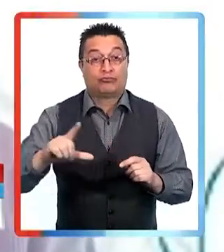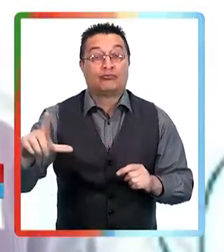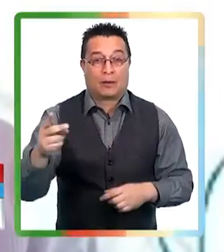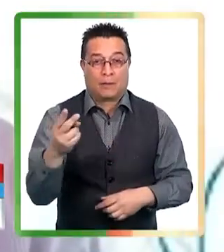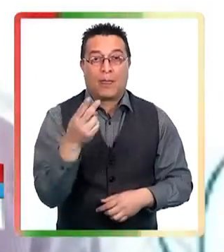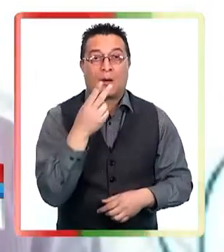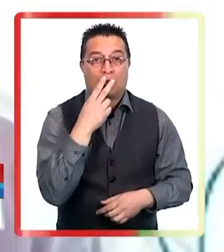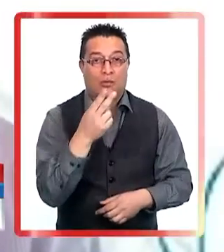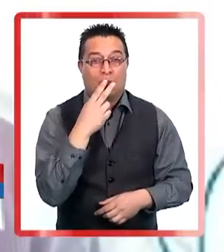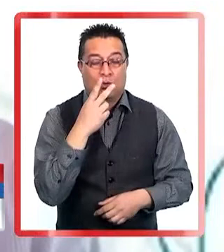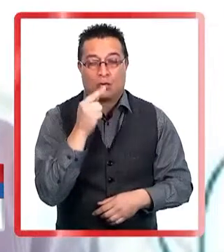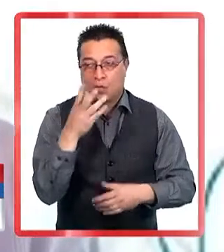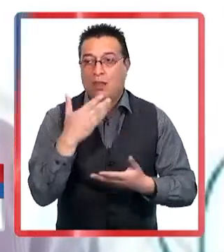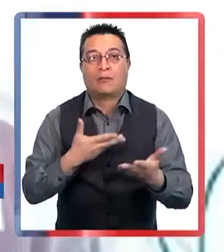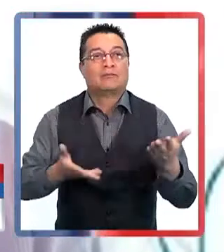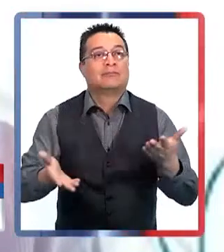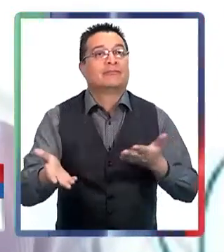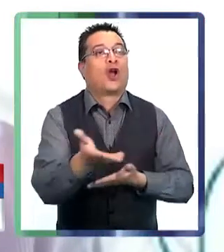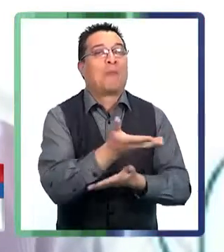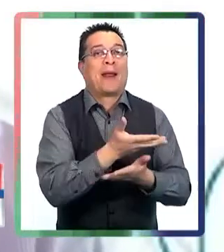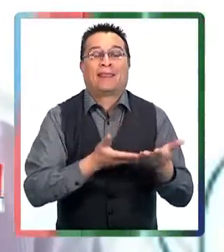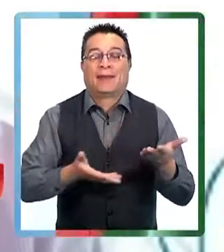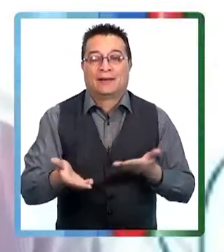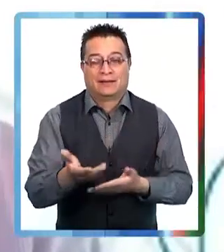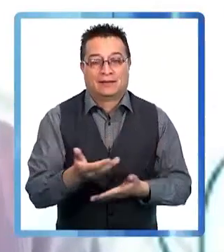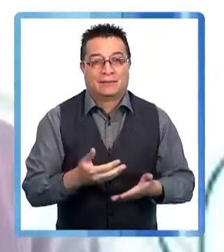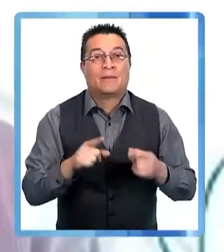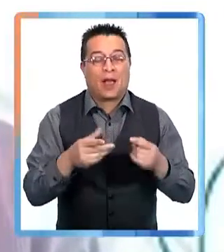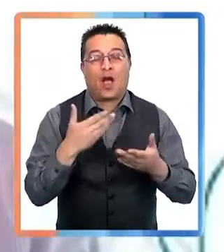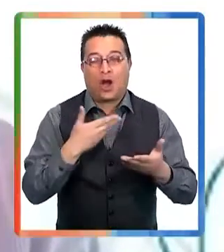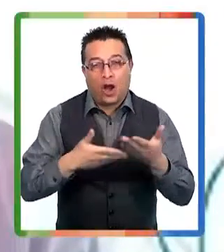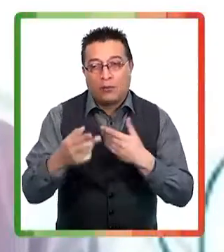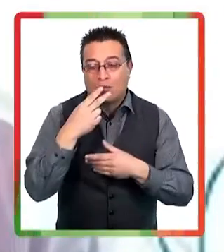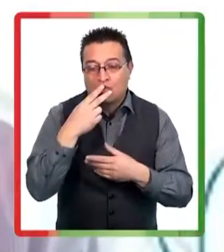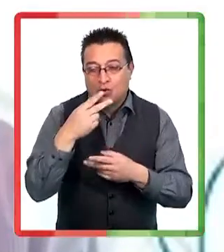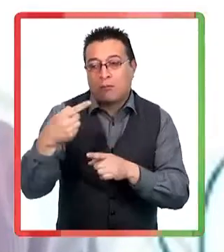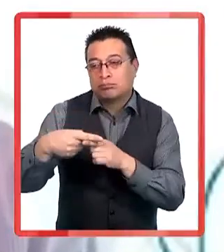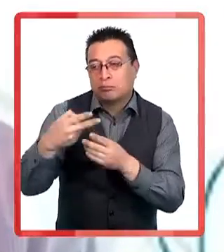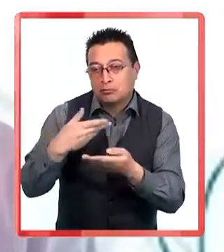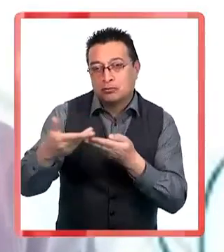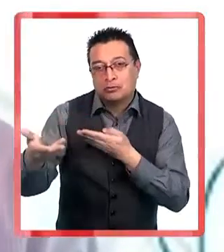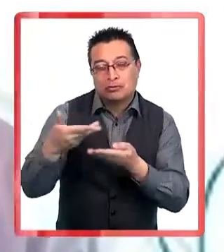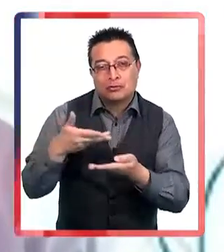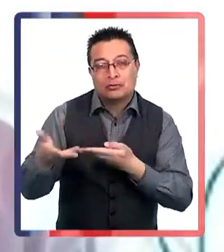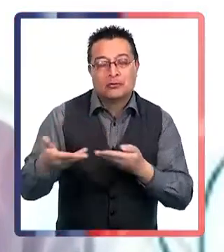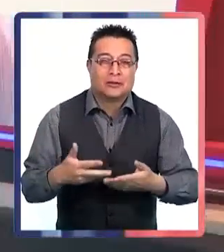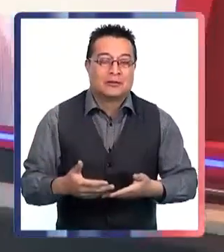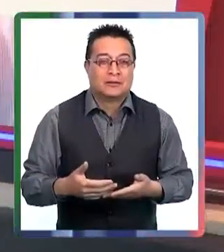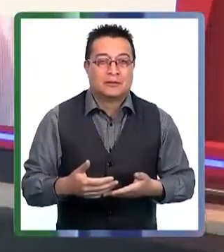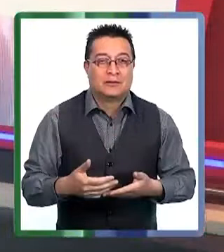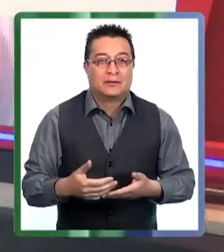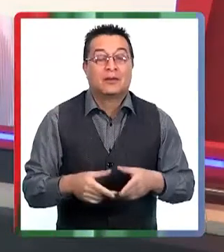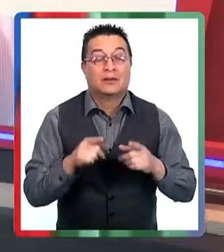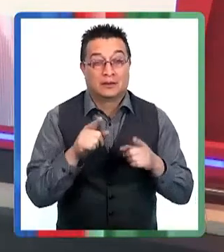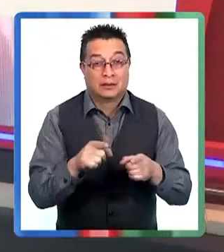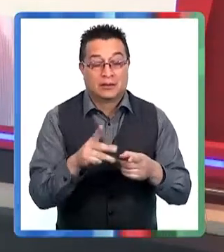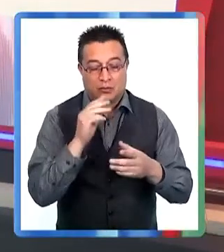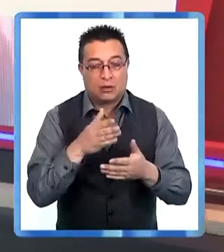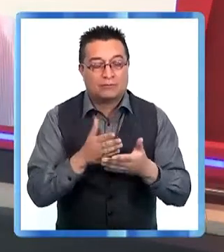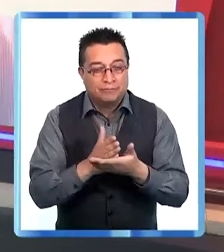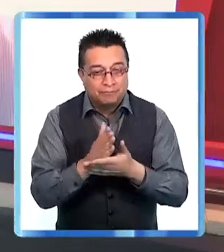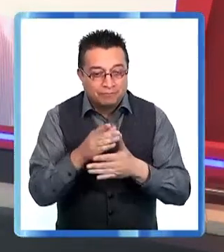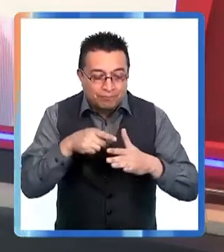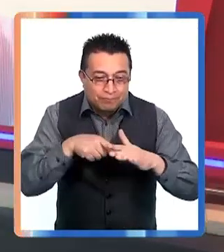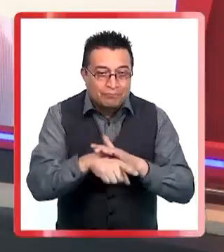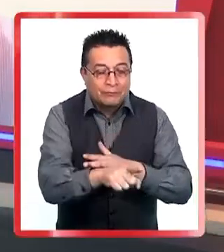a fumar como una forma de socializar, de compartir. ¿Ya? Se comparten los cigarrillos, es la